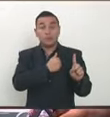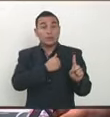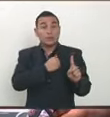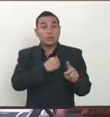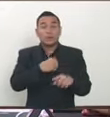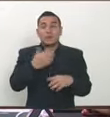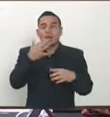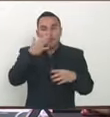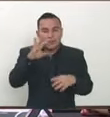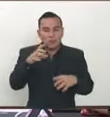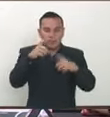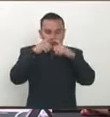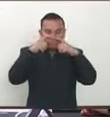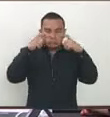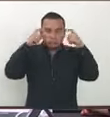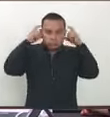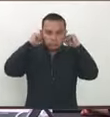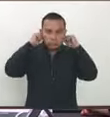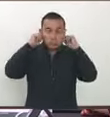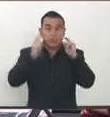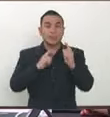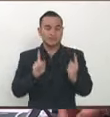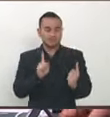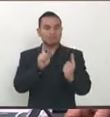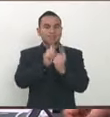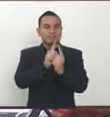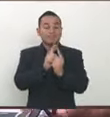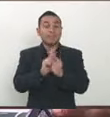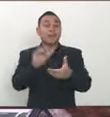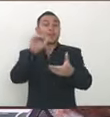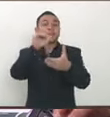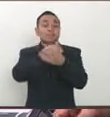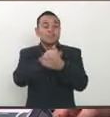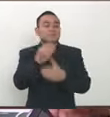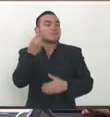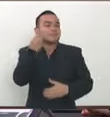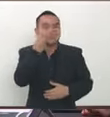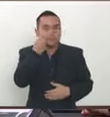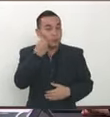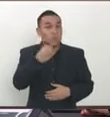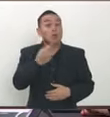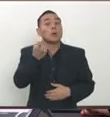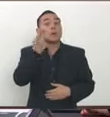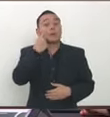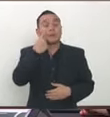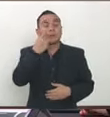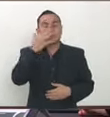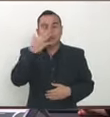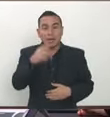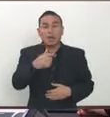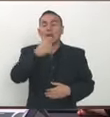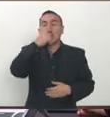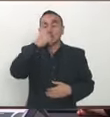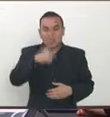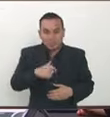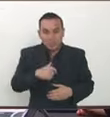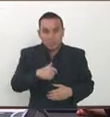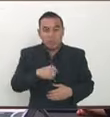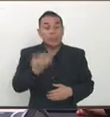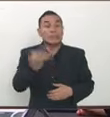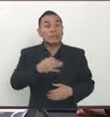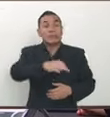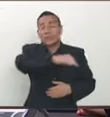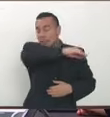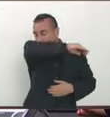cubrirse, al acercarse a la gente, al no tomar precauciones, al estornudar o toser y no cubrirse la